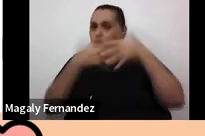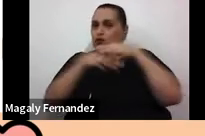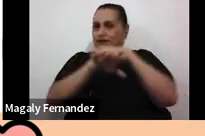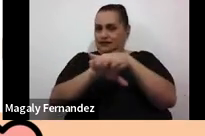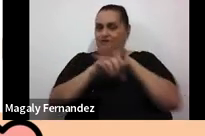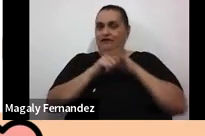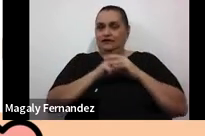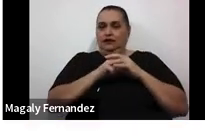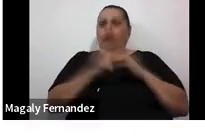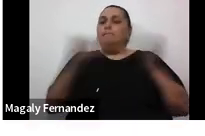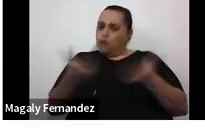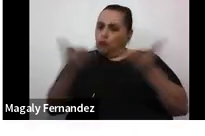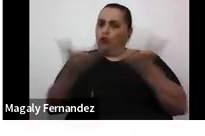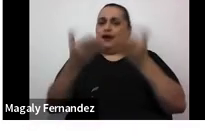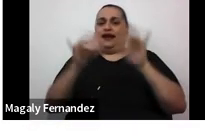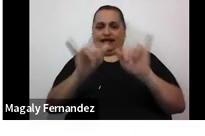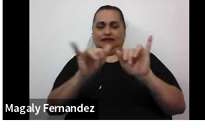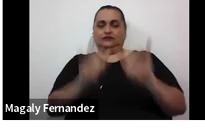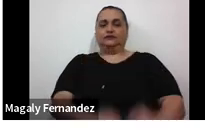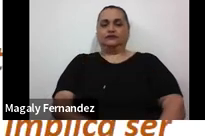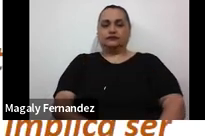y ir promoviendo esto